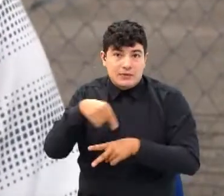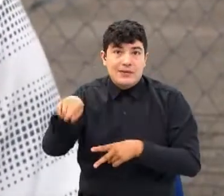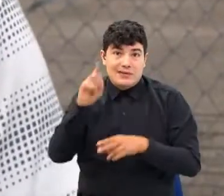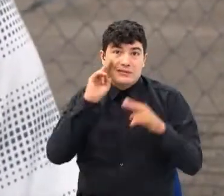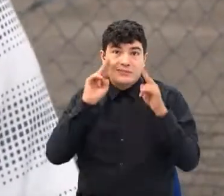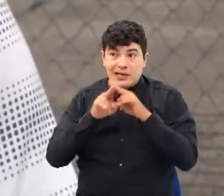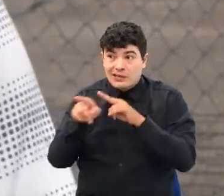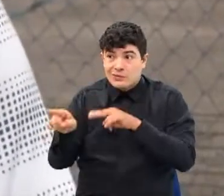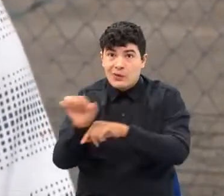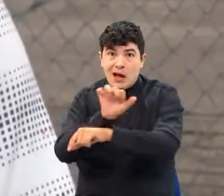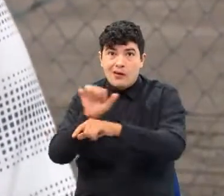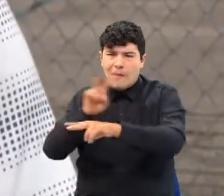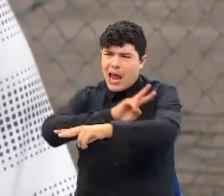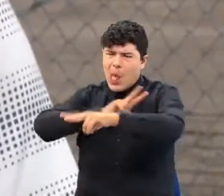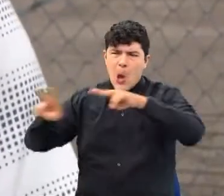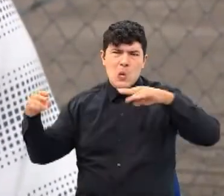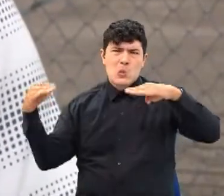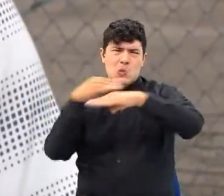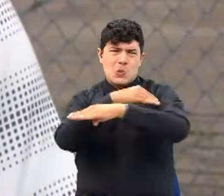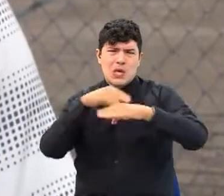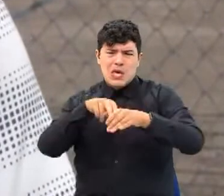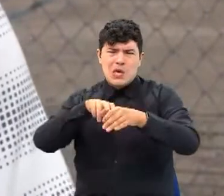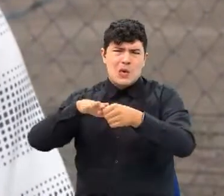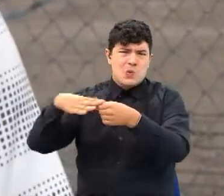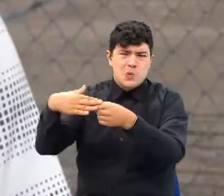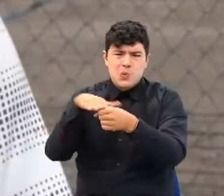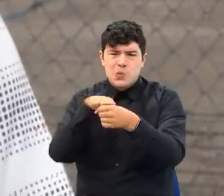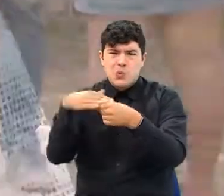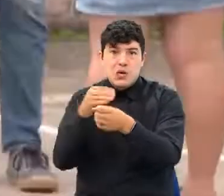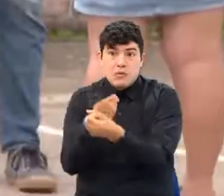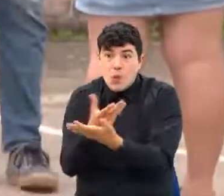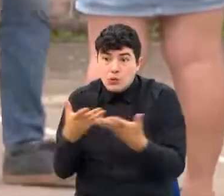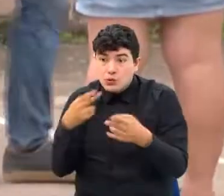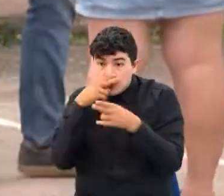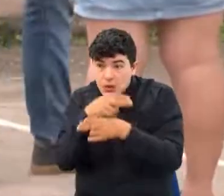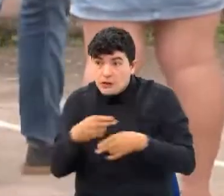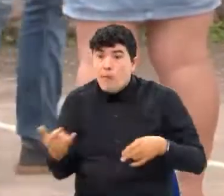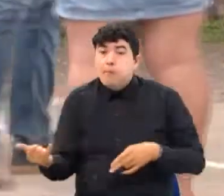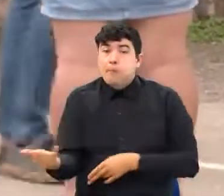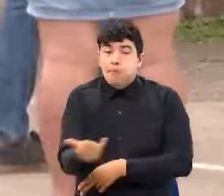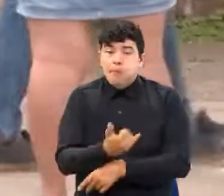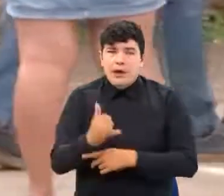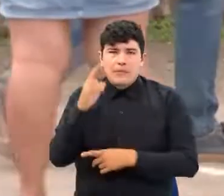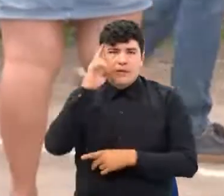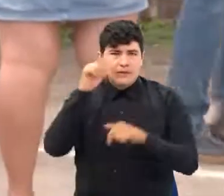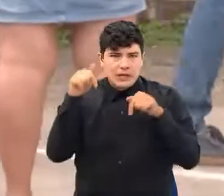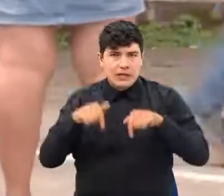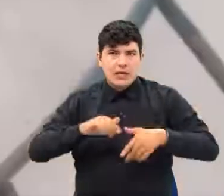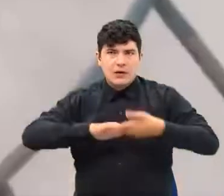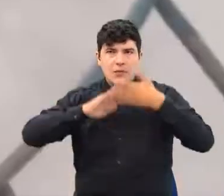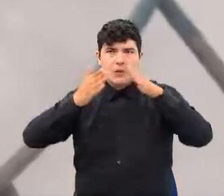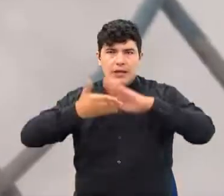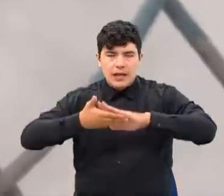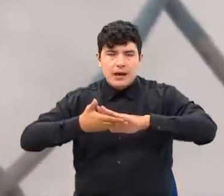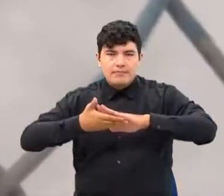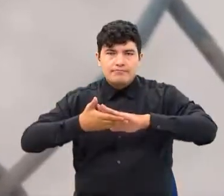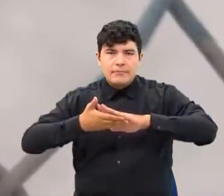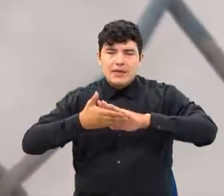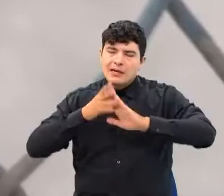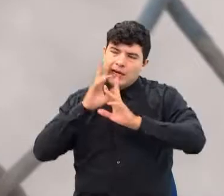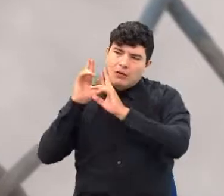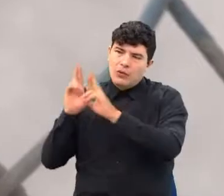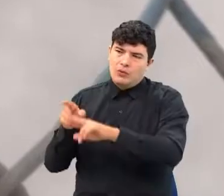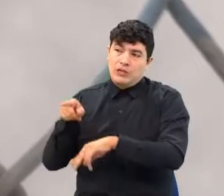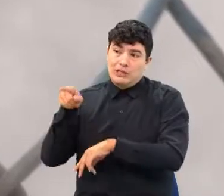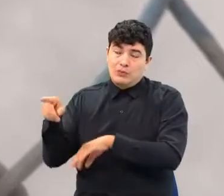pasan a alta velocidad y es una cantidad de niños importantes la comunidad menciona que el terreno es del municipio por ello le pide a la